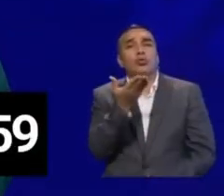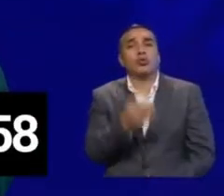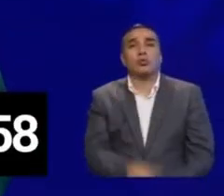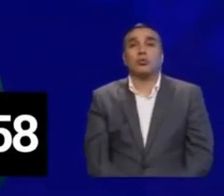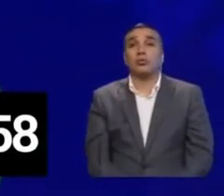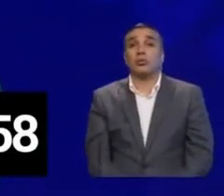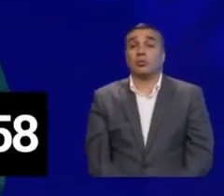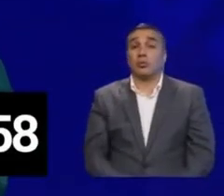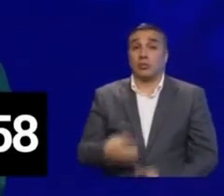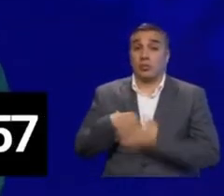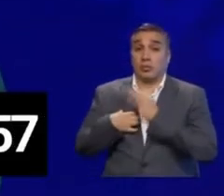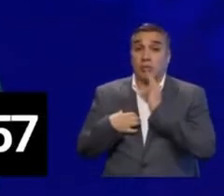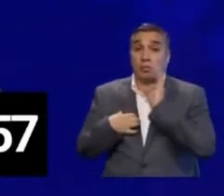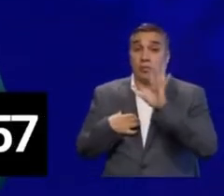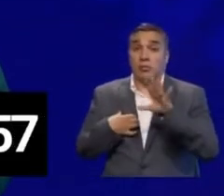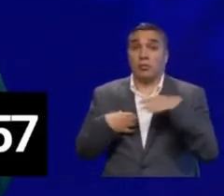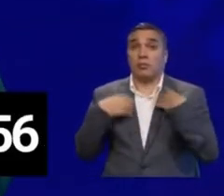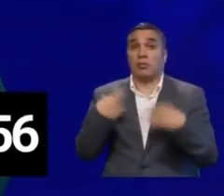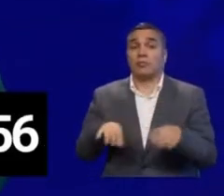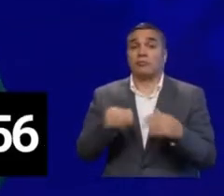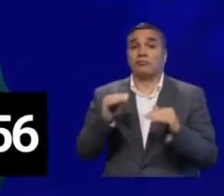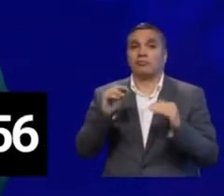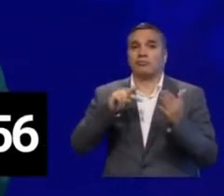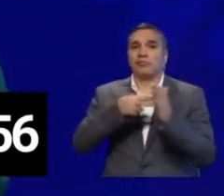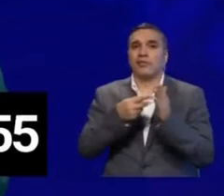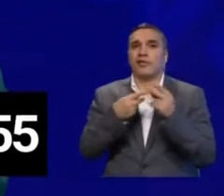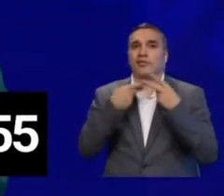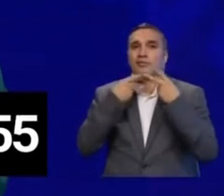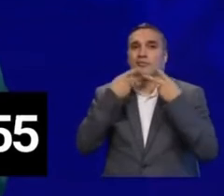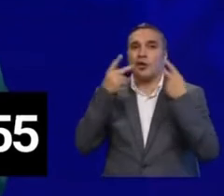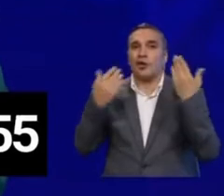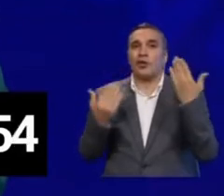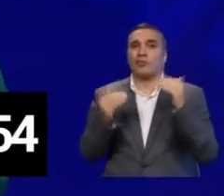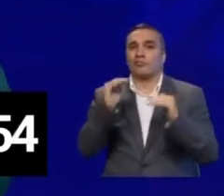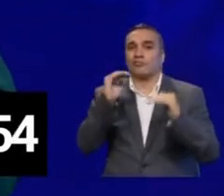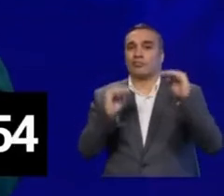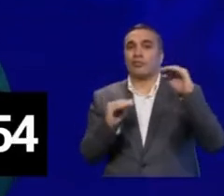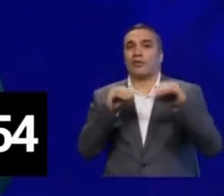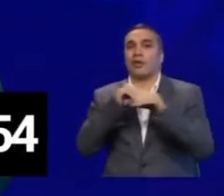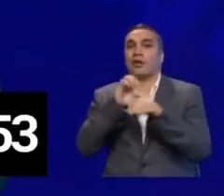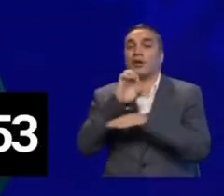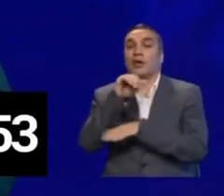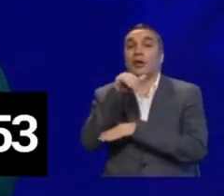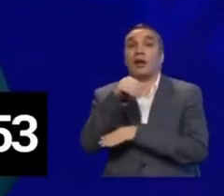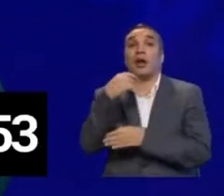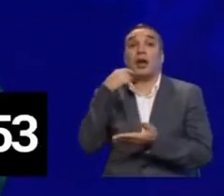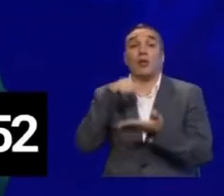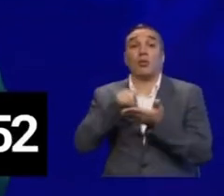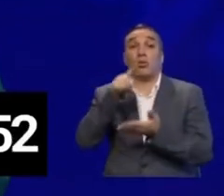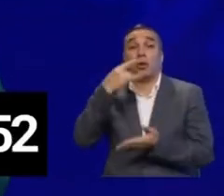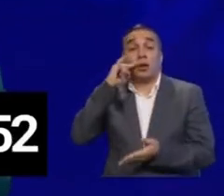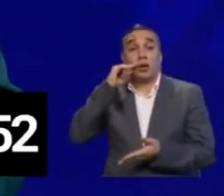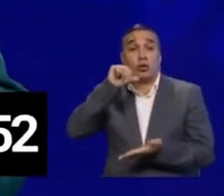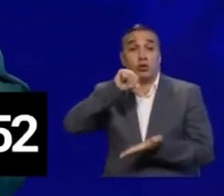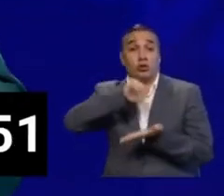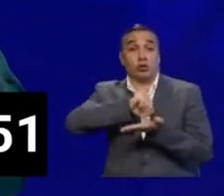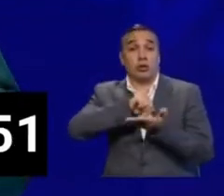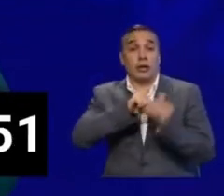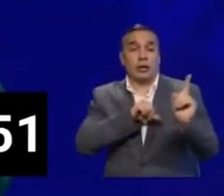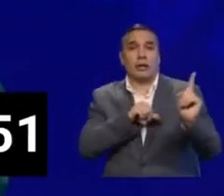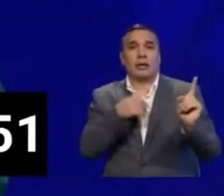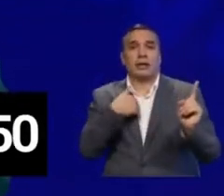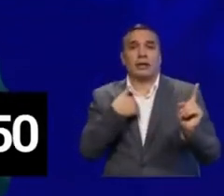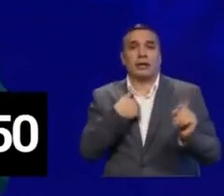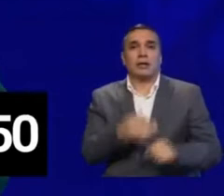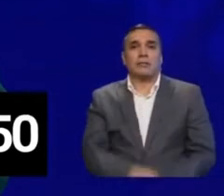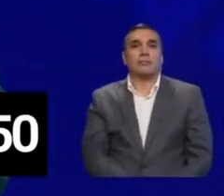Bueno, la pandemia ha develado las grandes desigualdades que existen en el país. Mientras un niño en la ciudad probablemente